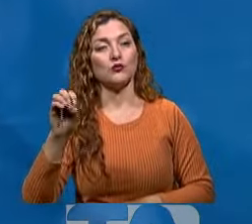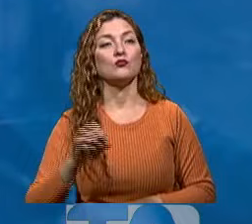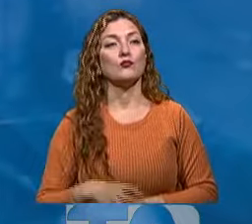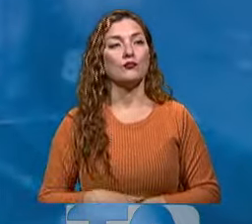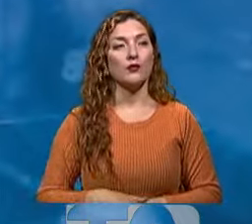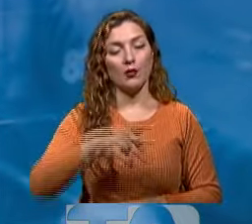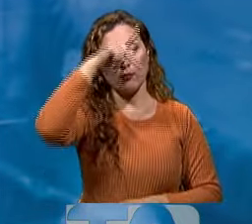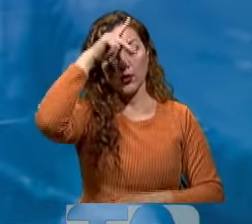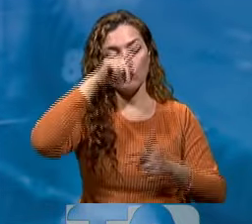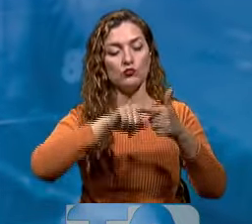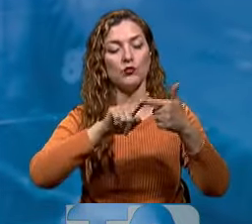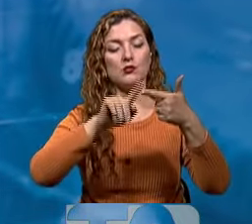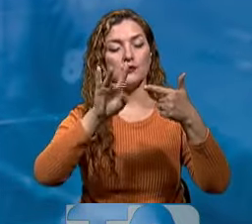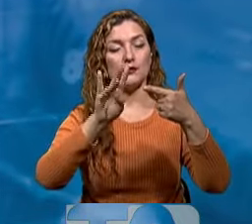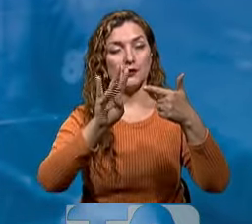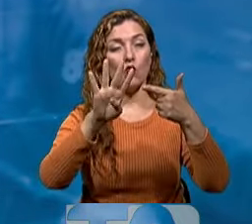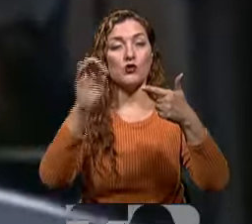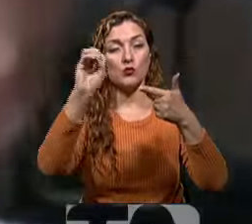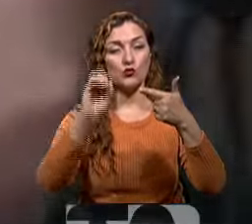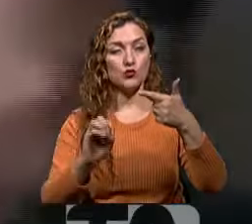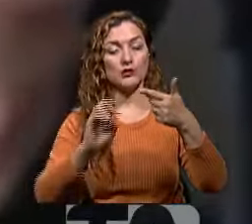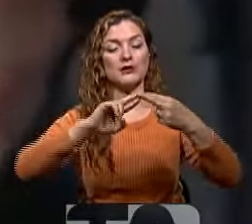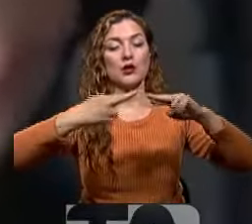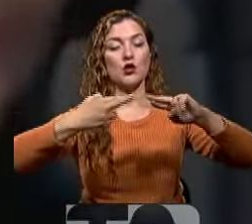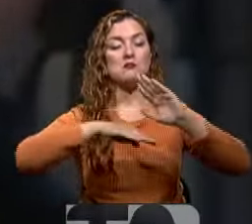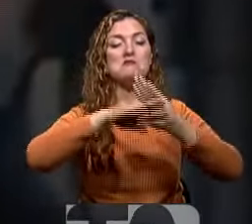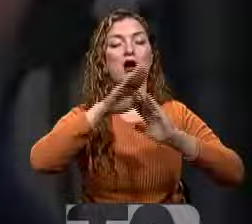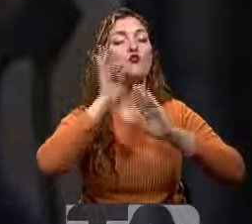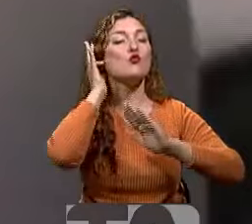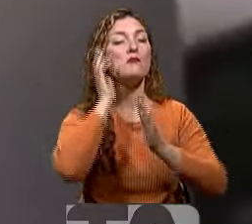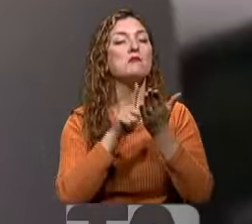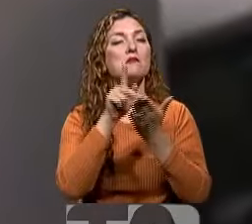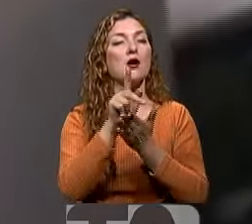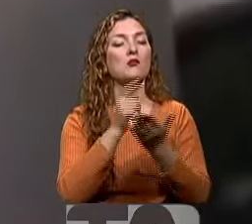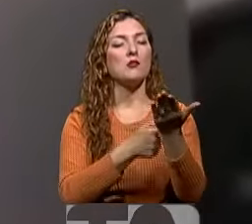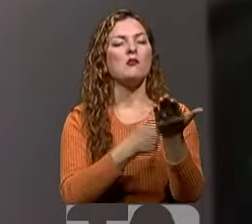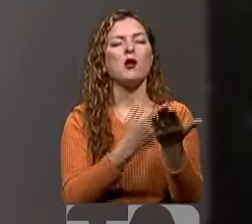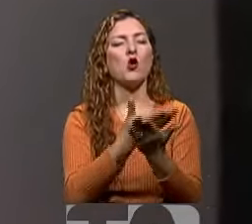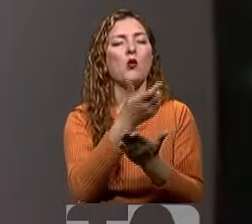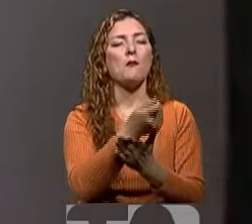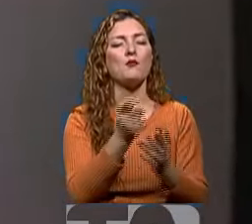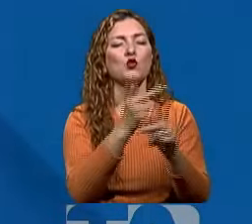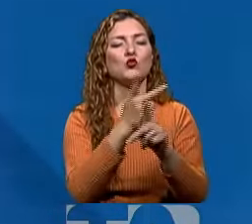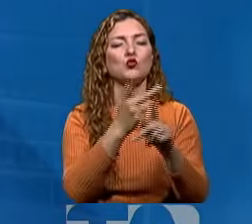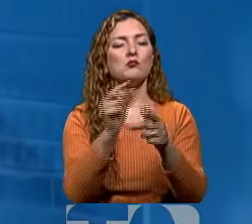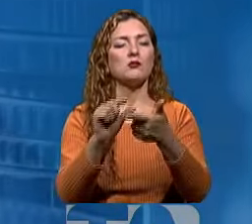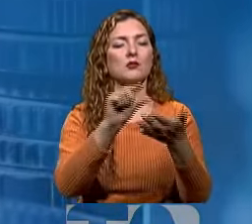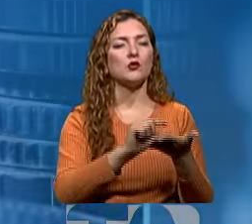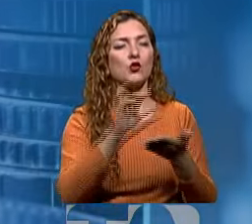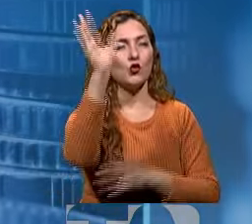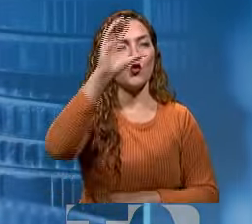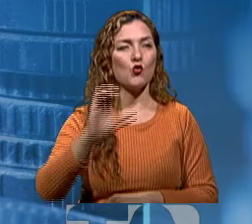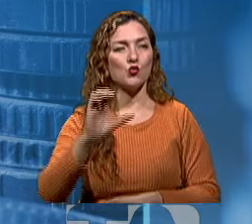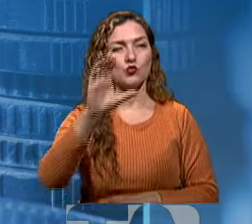y en Perú del 74%. La región del país con más mujeres que acceden a un producto crediticio es la costa con